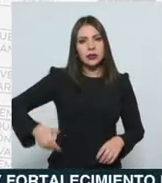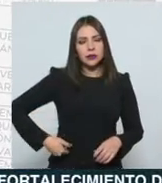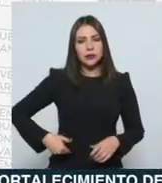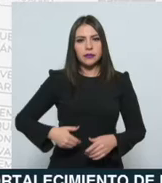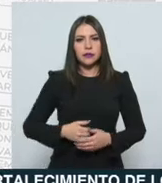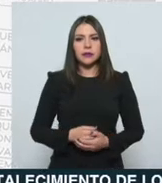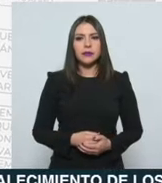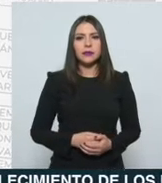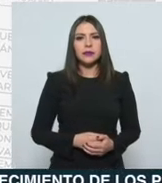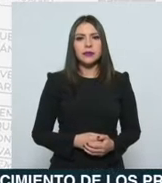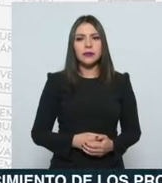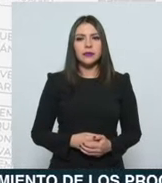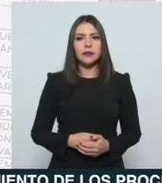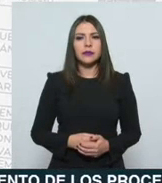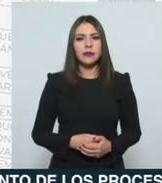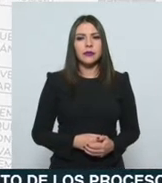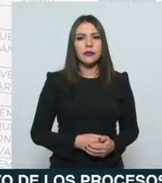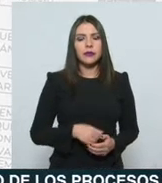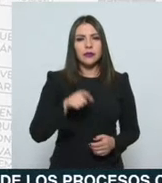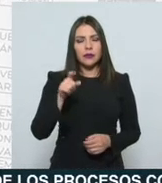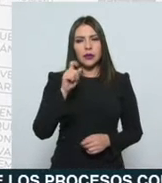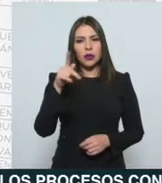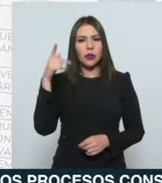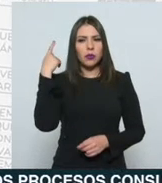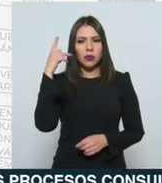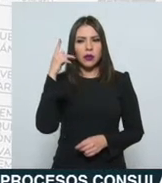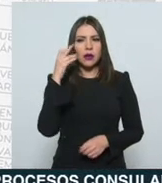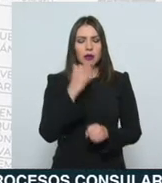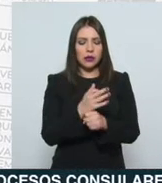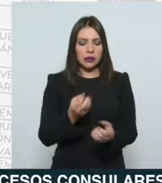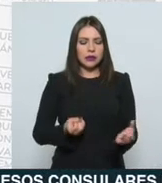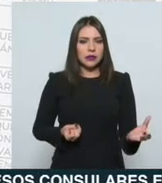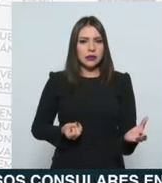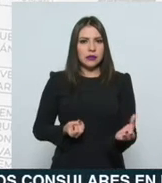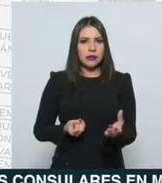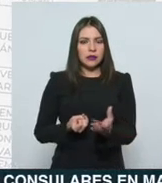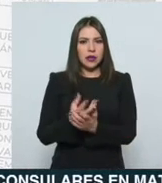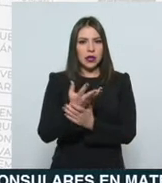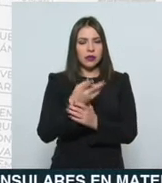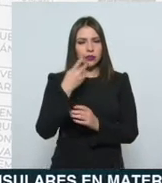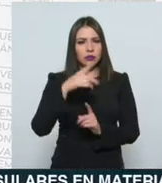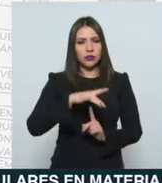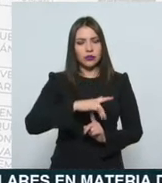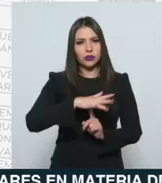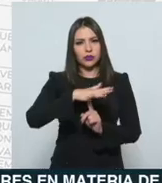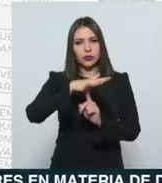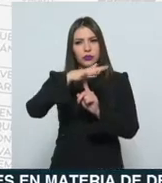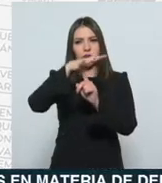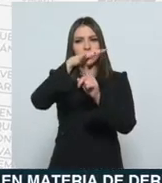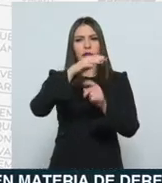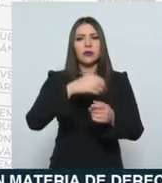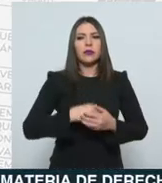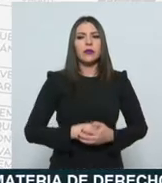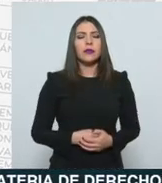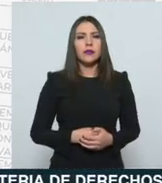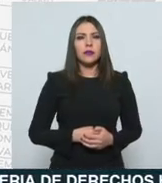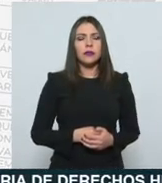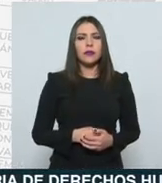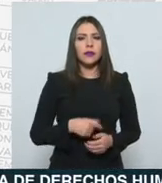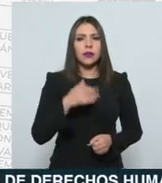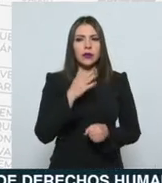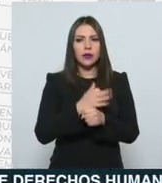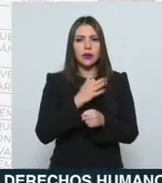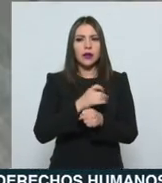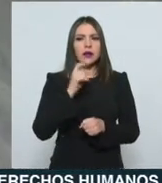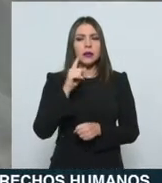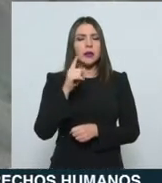Torre Puebla, buen día, del Extra Alfa Bravo Oscar Noviembre, saliendo del Triángulo por Radio Capital en la Ciudad